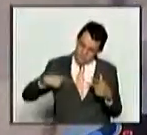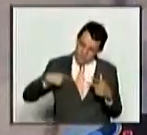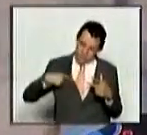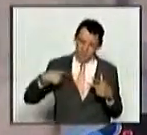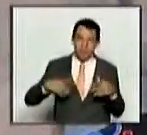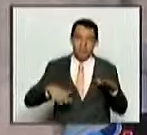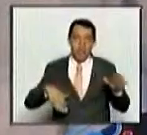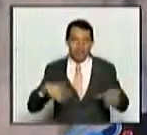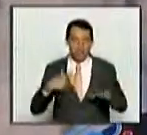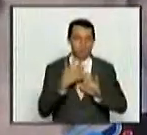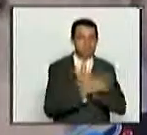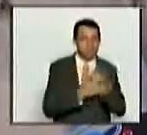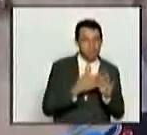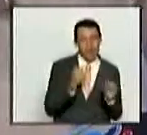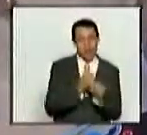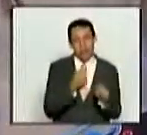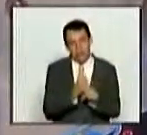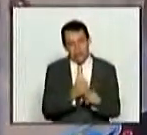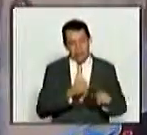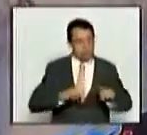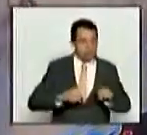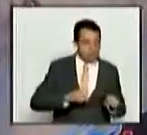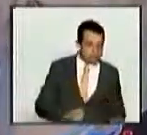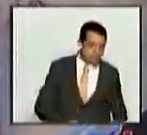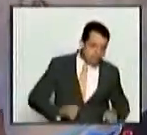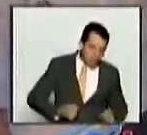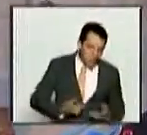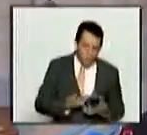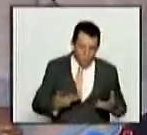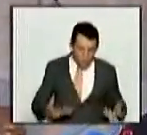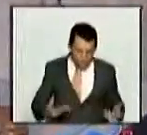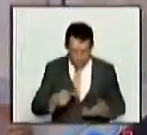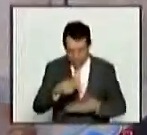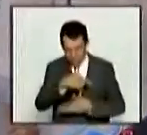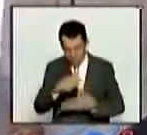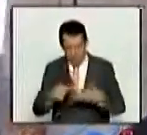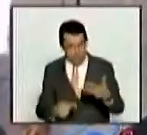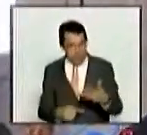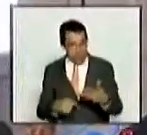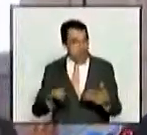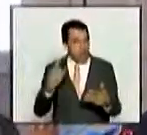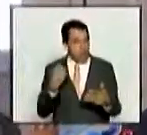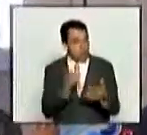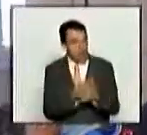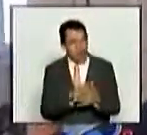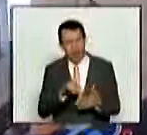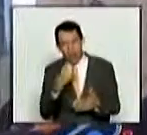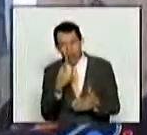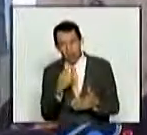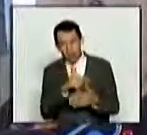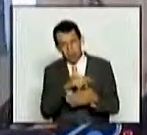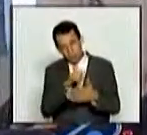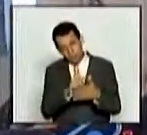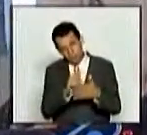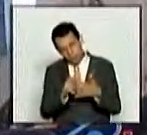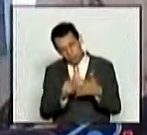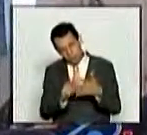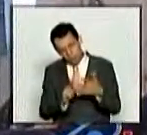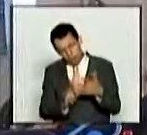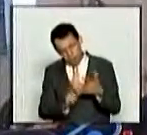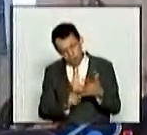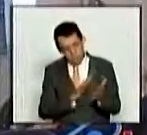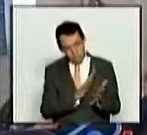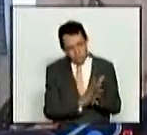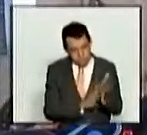malos movimientos, levantamos peso, bueno, pueden ser cantidades, un trauma, un golpe. Desde el proceso de